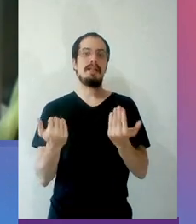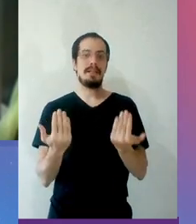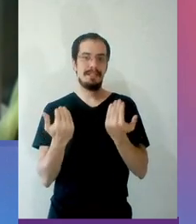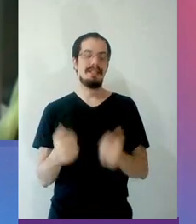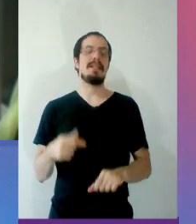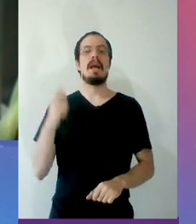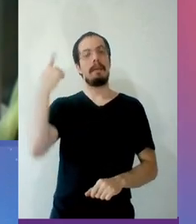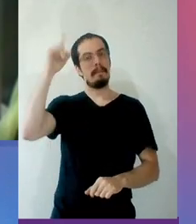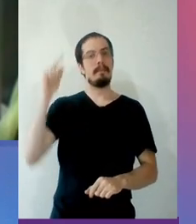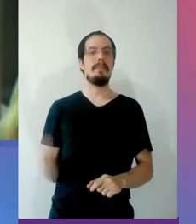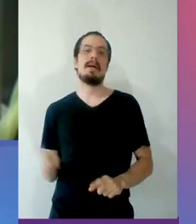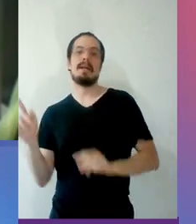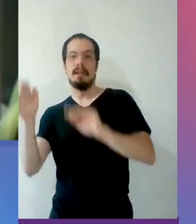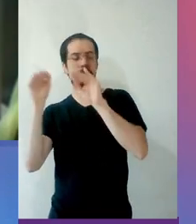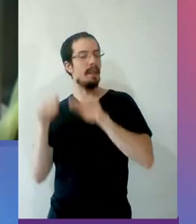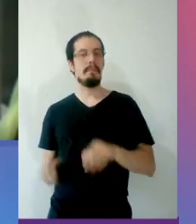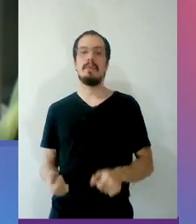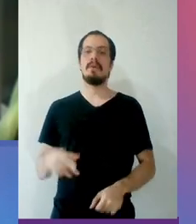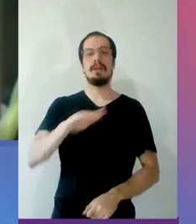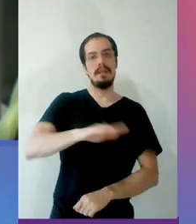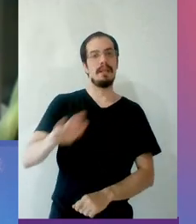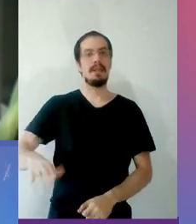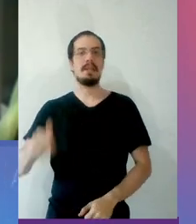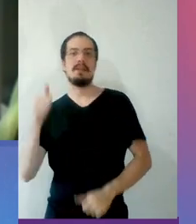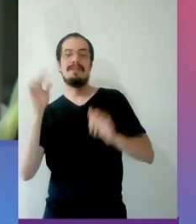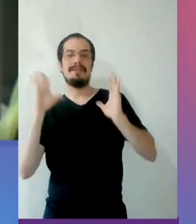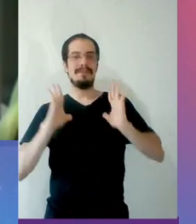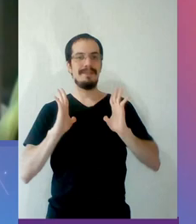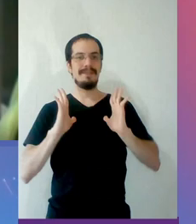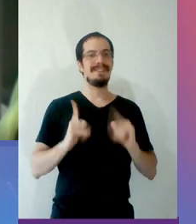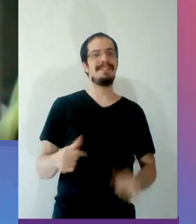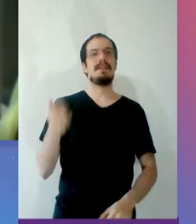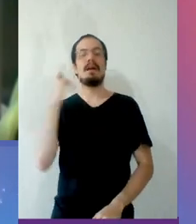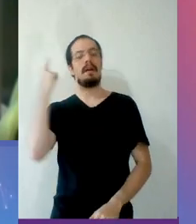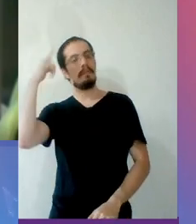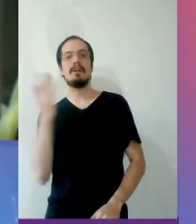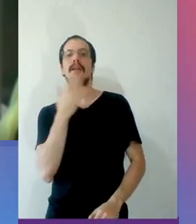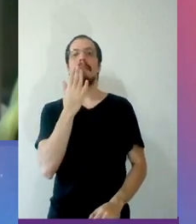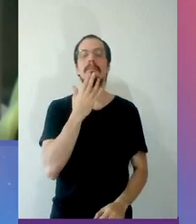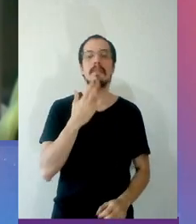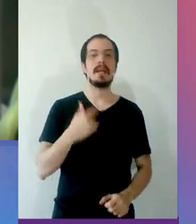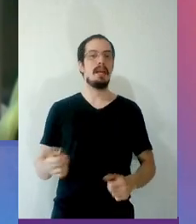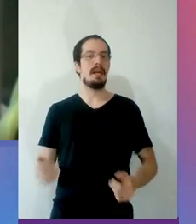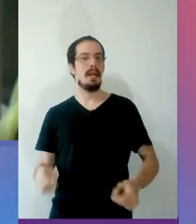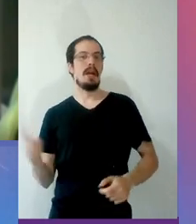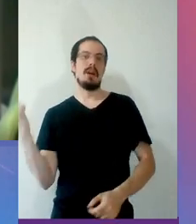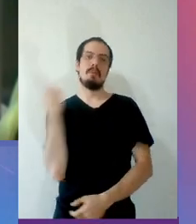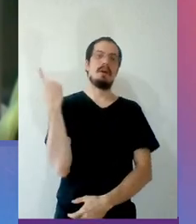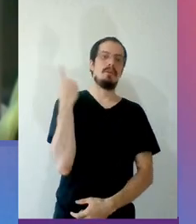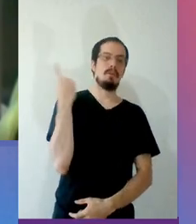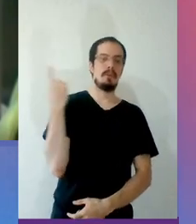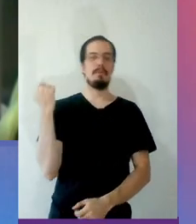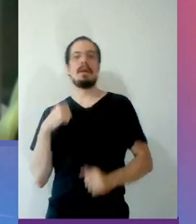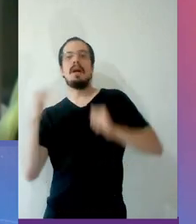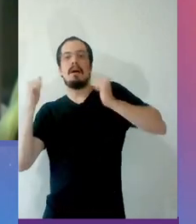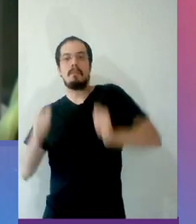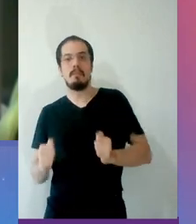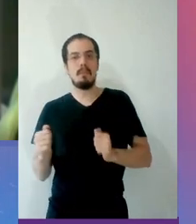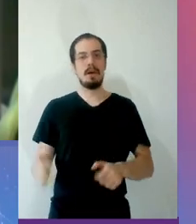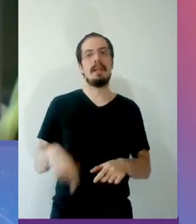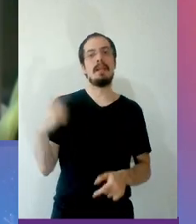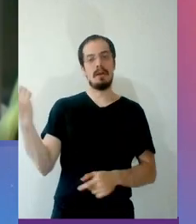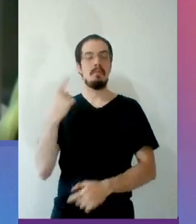niñas felices. En la autonomía, la estimulación, ¿va? La autonomía, que ellos puedan realizar sus cositas por sí solos,